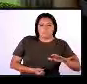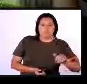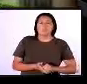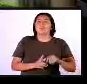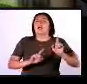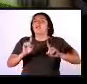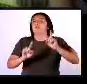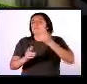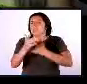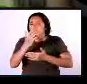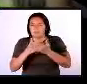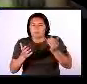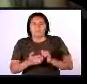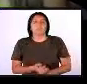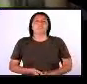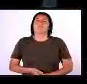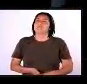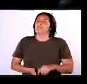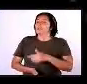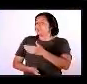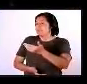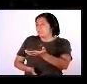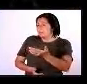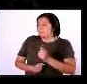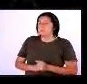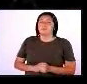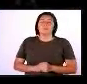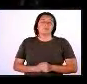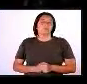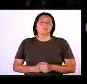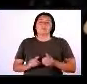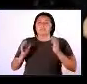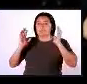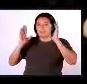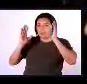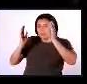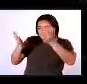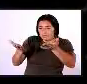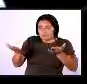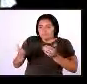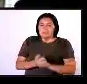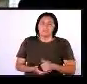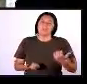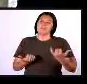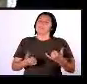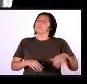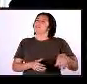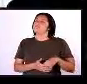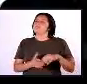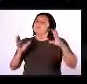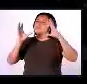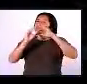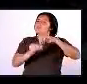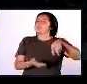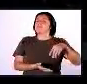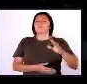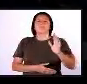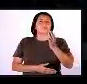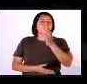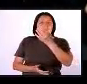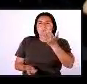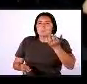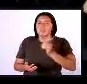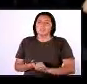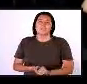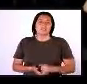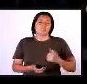y jóvenes con algún tipo de discapacidad. Los chicos son los que van a llamar la atención y van a ser las estrellas esta noche. Y